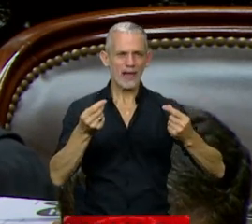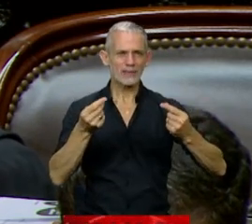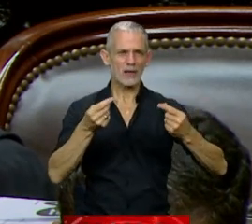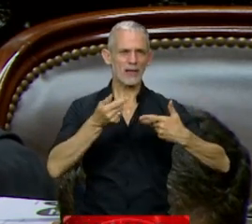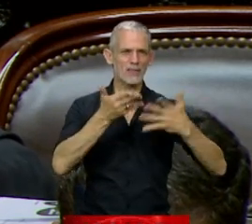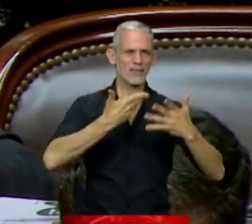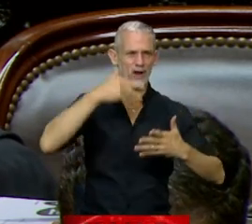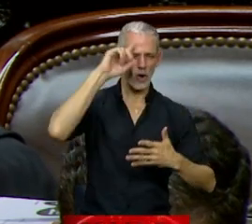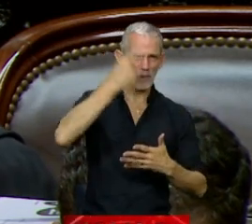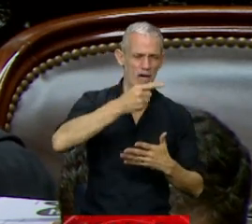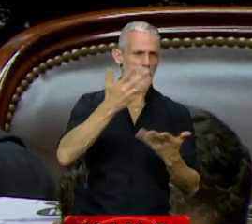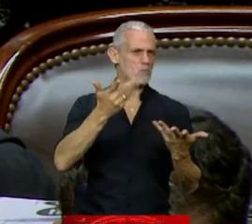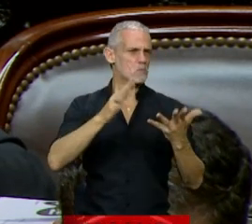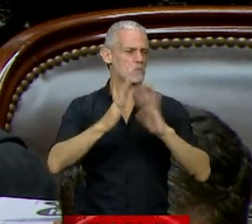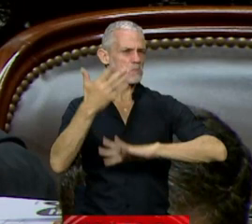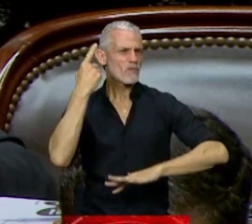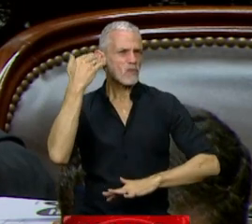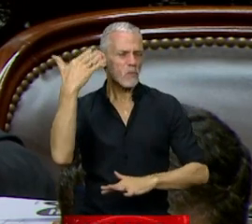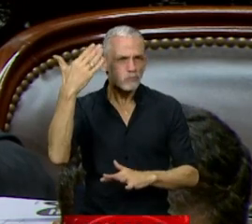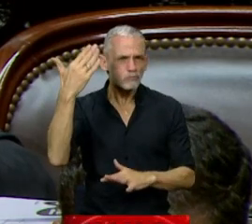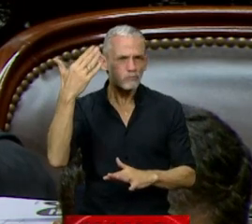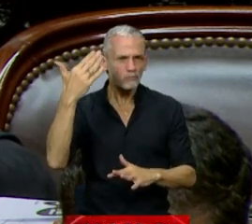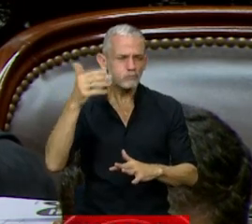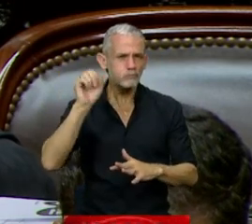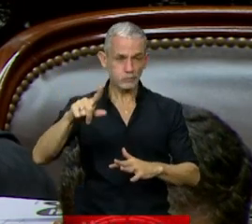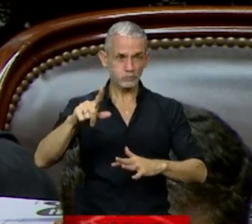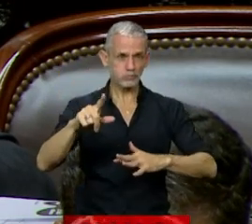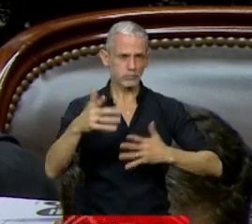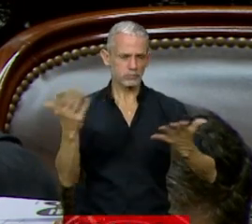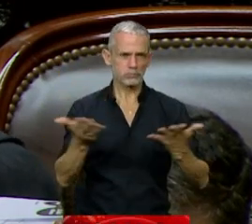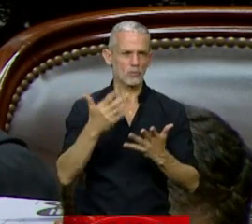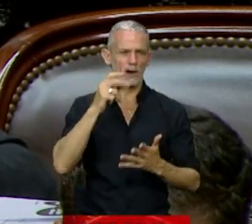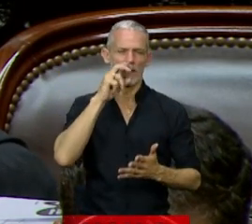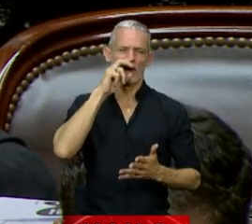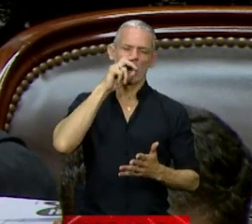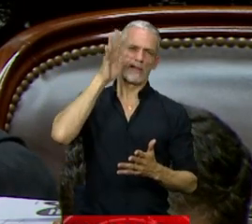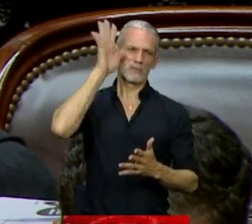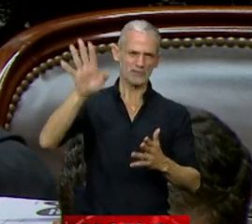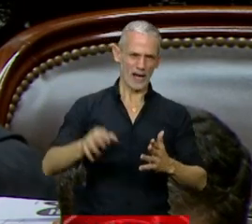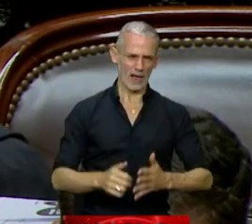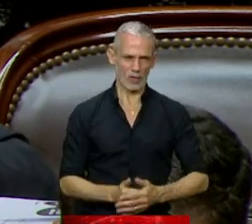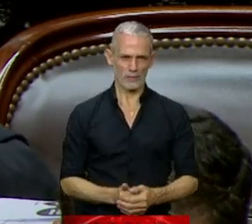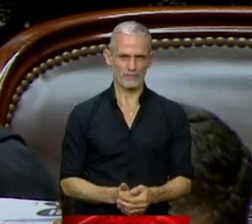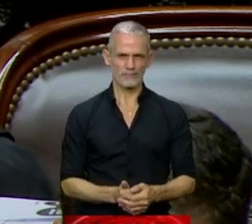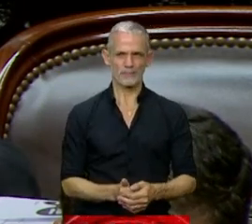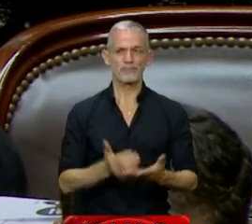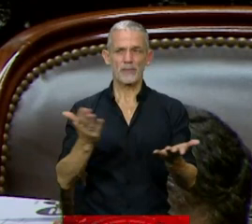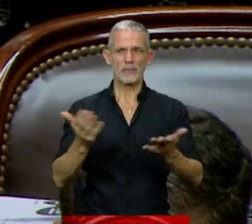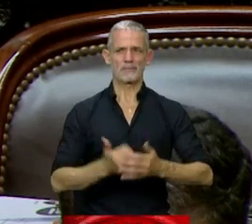mirada o de un discurso totalmente atravesado por la soberbia. Mire,